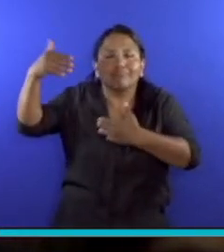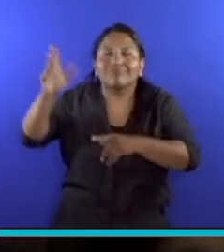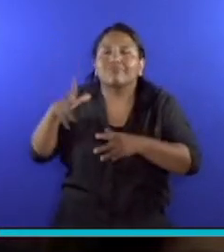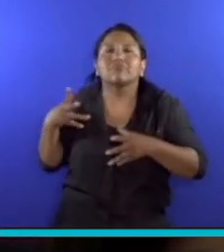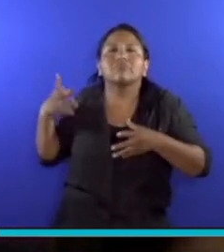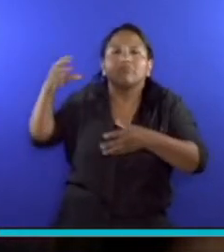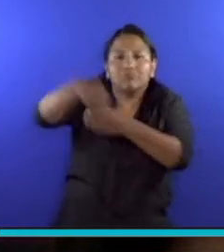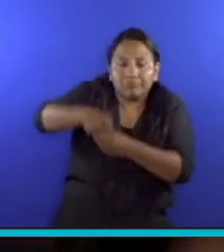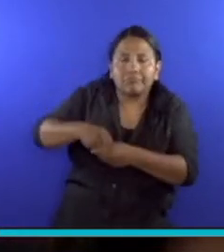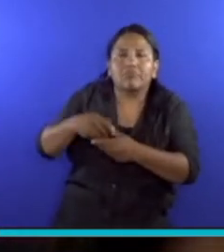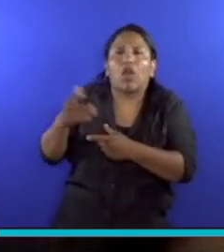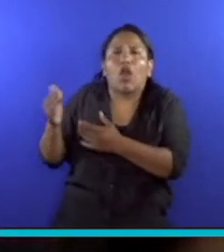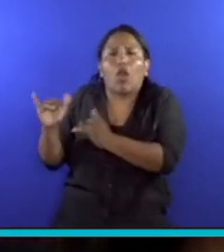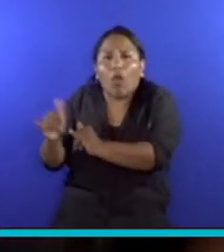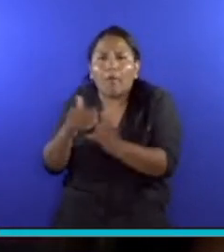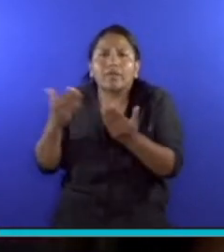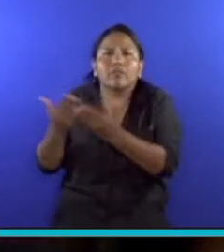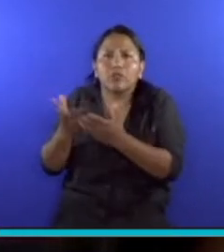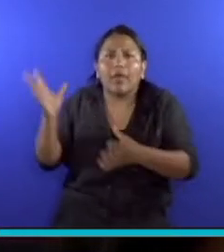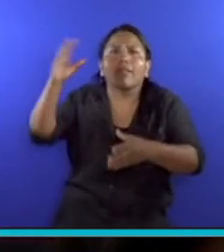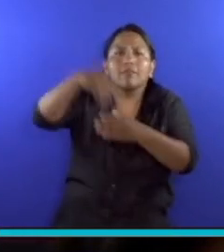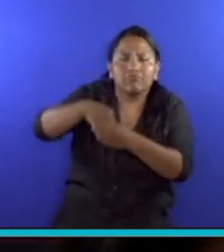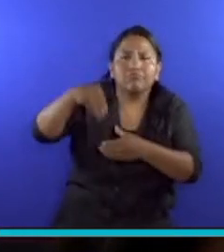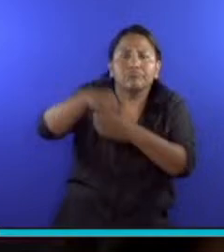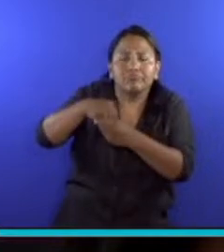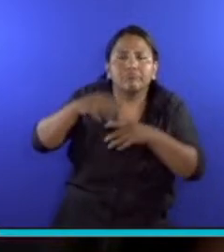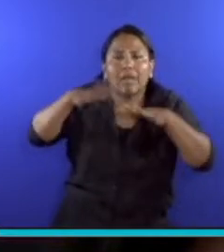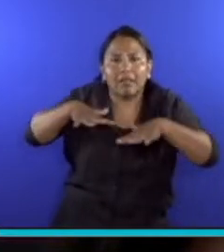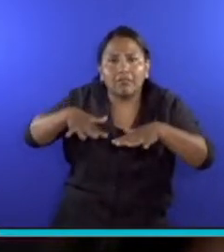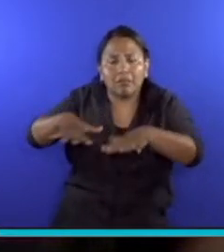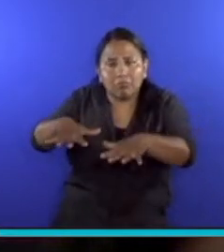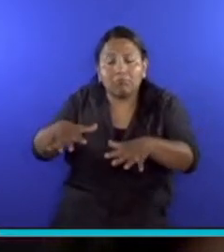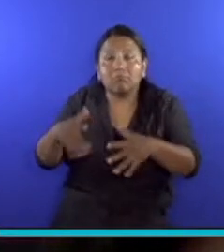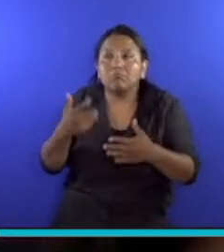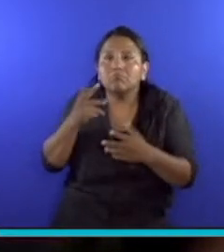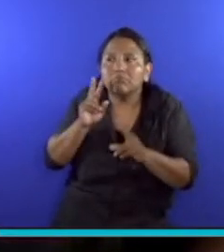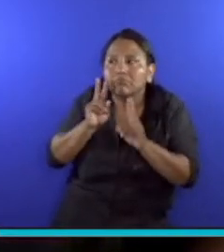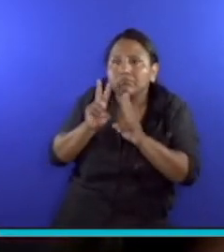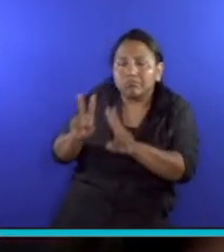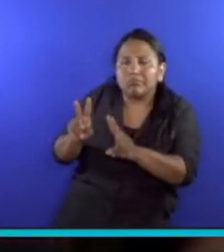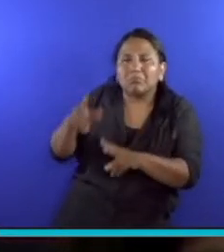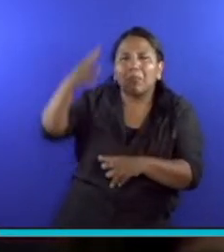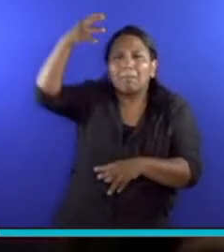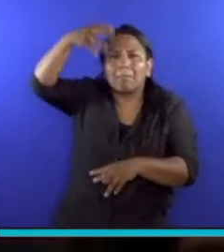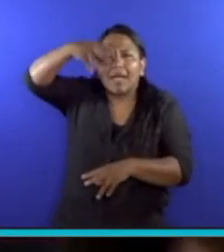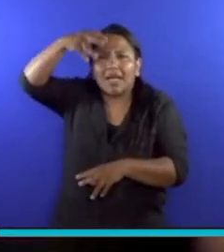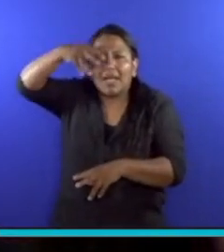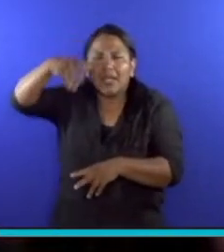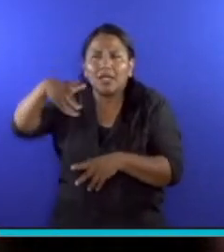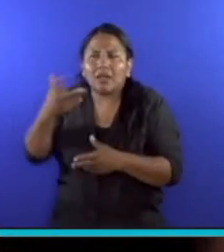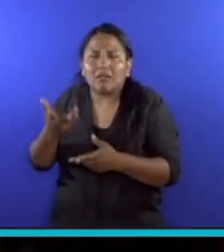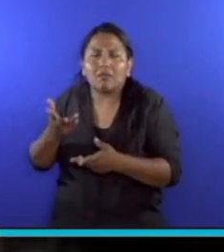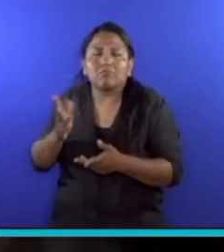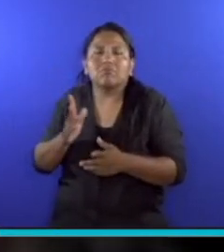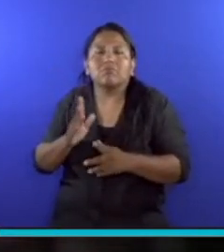sectores que fueron parte de esa manifestación, y vimos cómo Patricia Bullrich llevó adelante